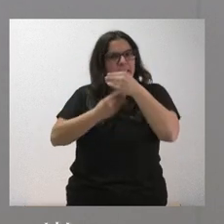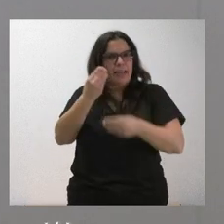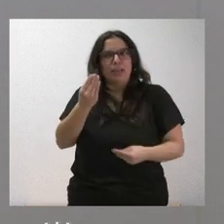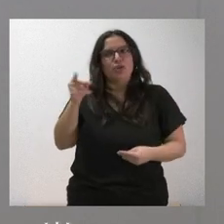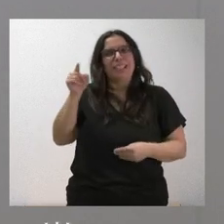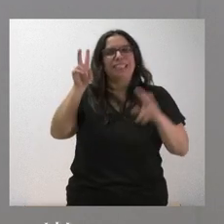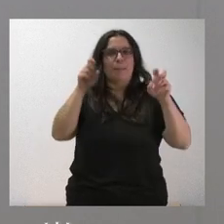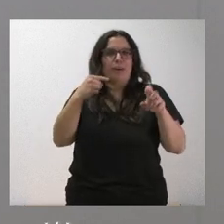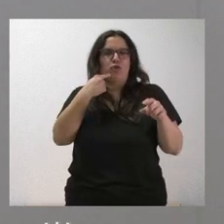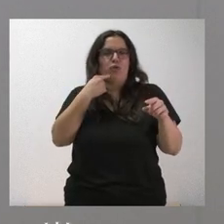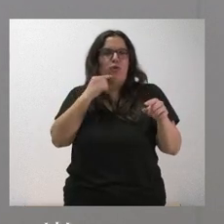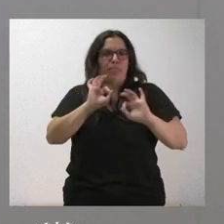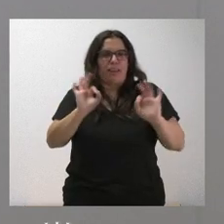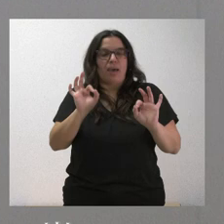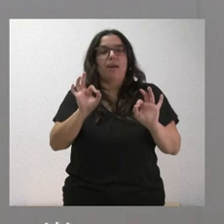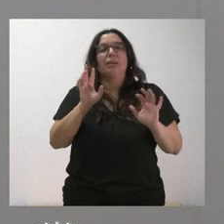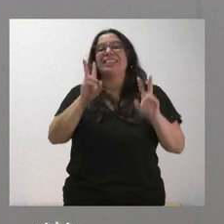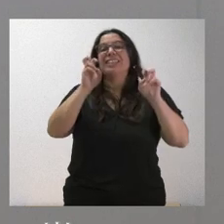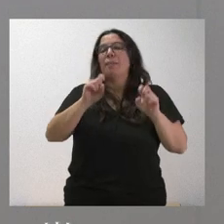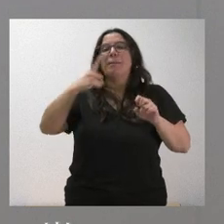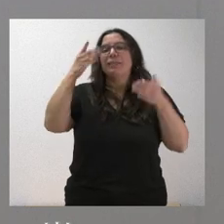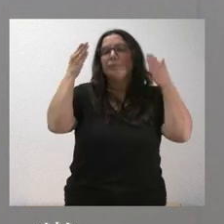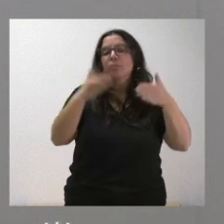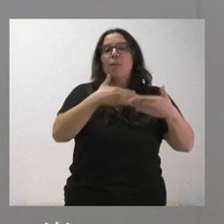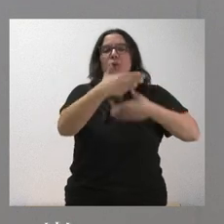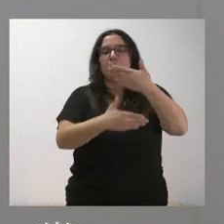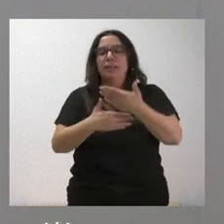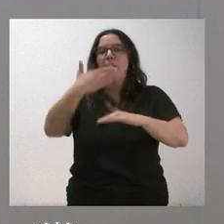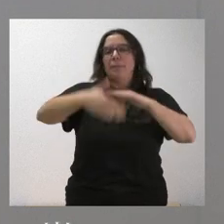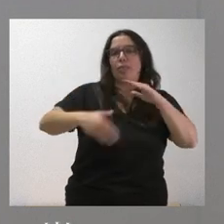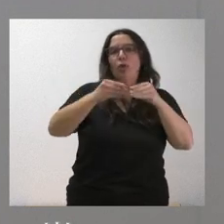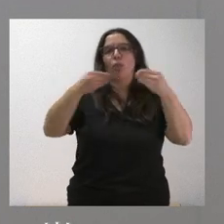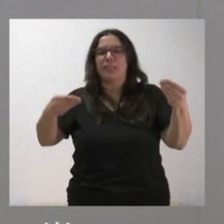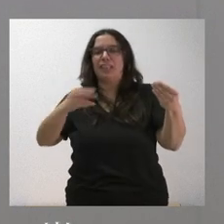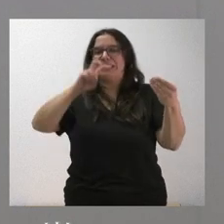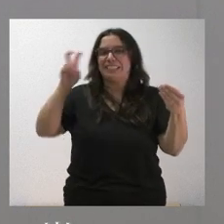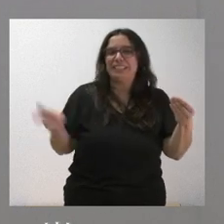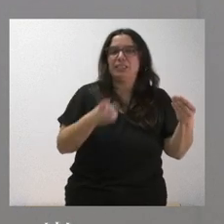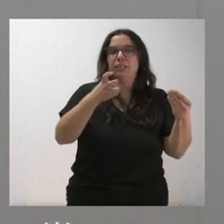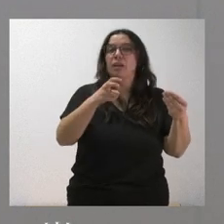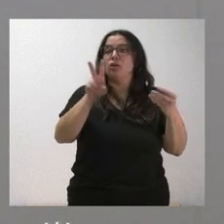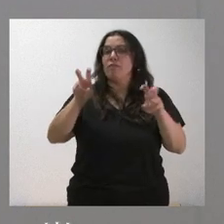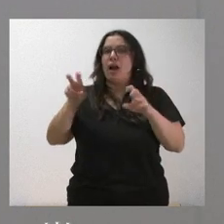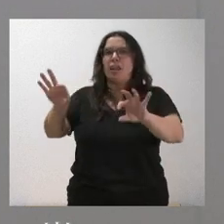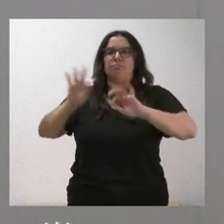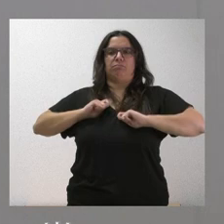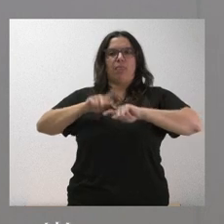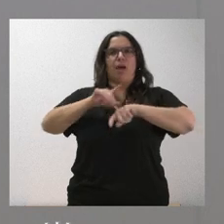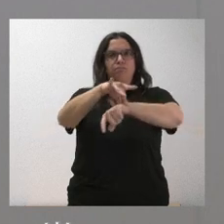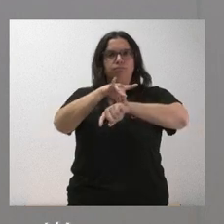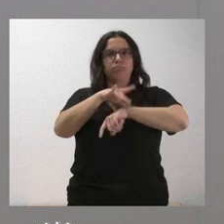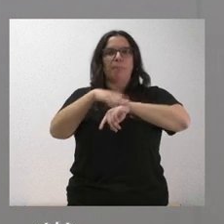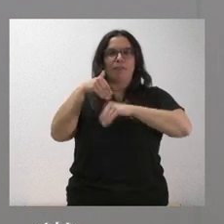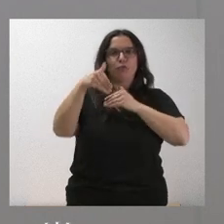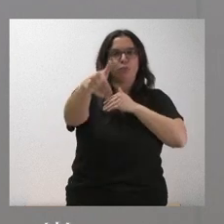ese fondo del asunto sino un aspecto procedimental de plazos de documentación que lógicamente va a ser muy útil pensando en los procedimientos